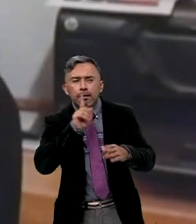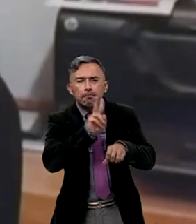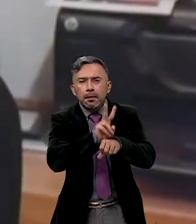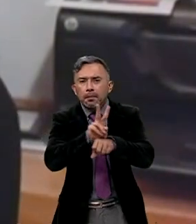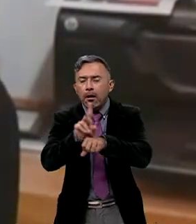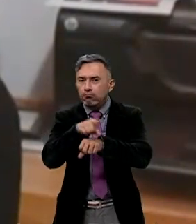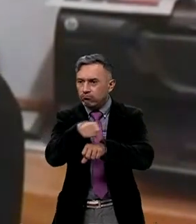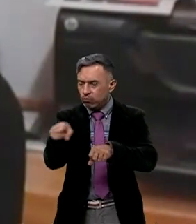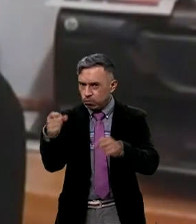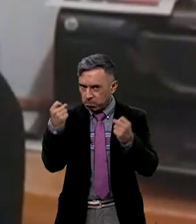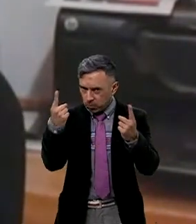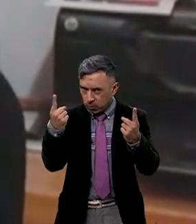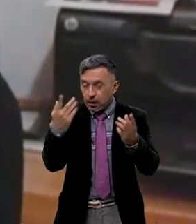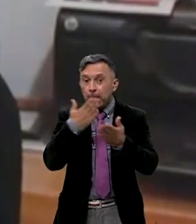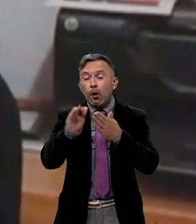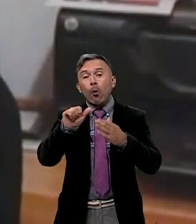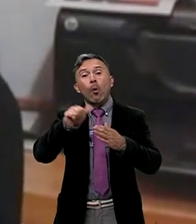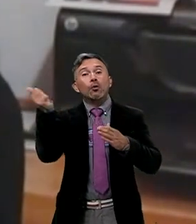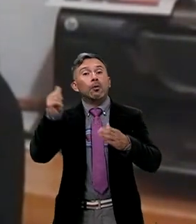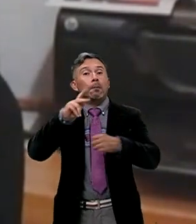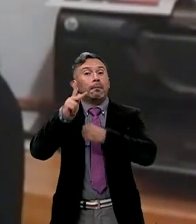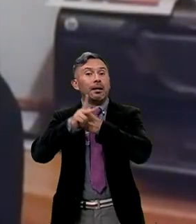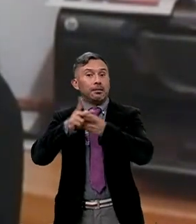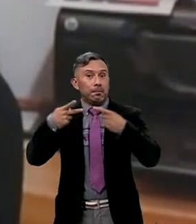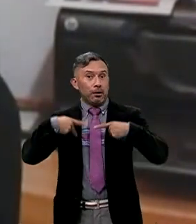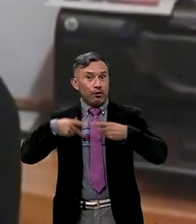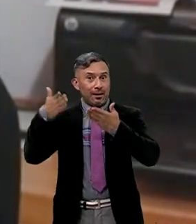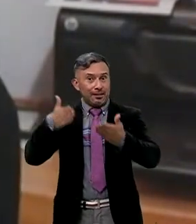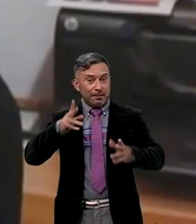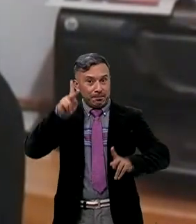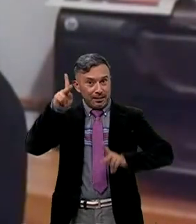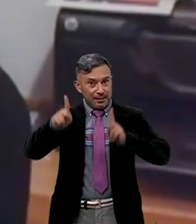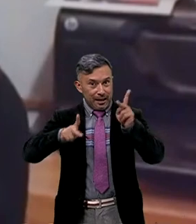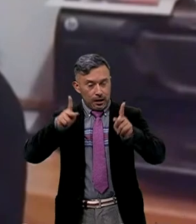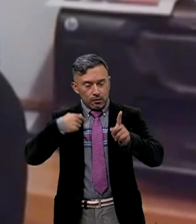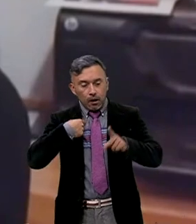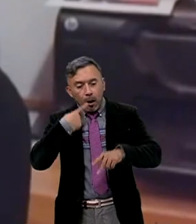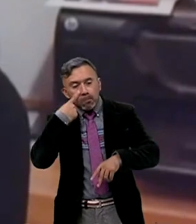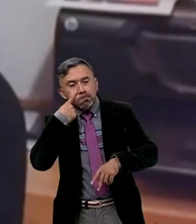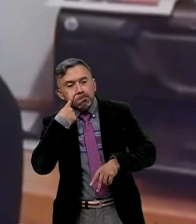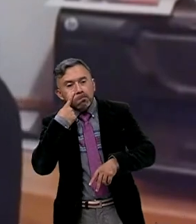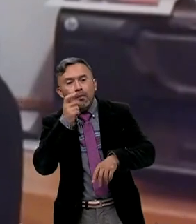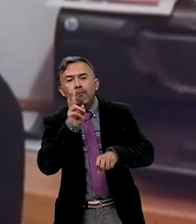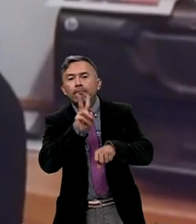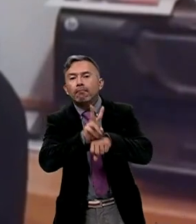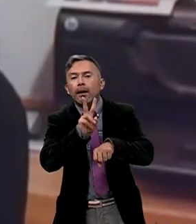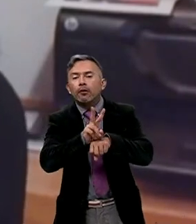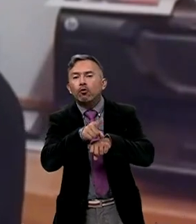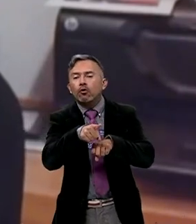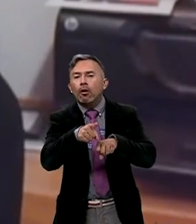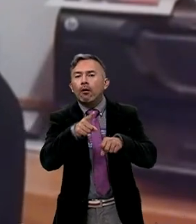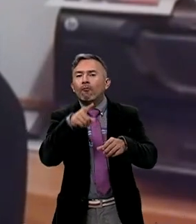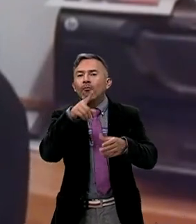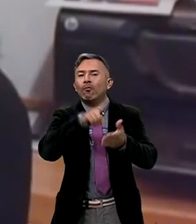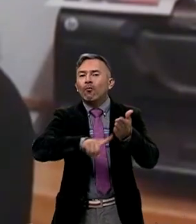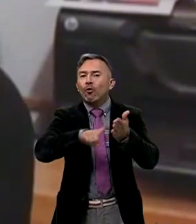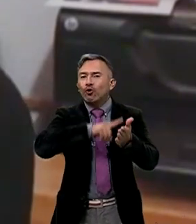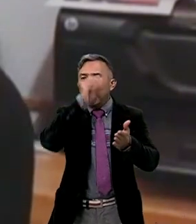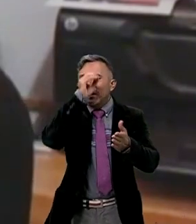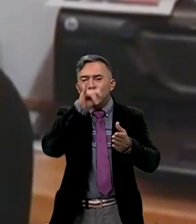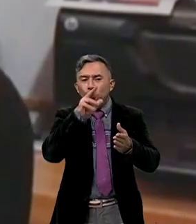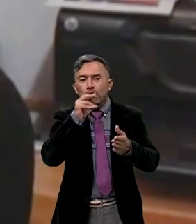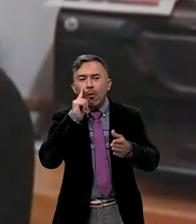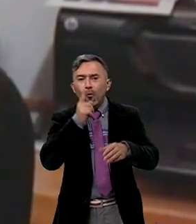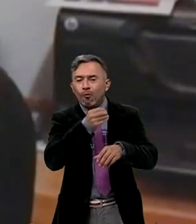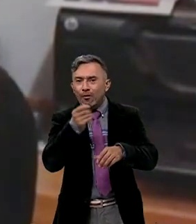los visitantes extranjeros que estuvieron aquí pues verificando viendo cómo se desarrollaba este ejercicio ciudadano y también